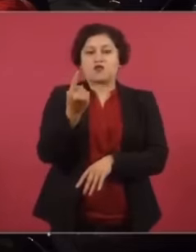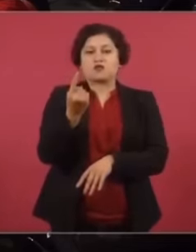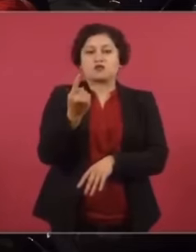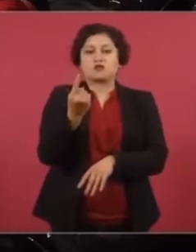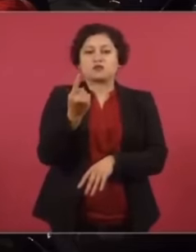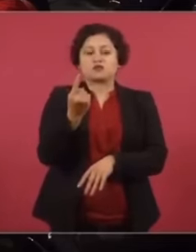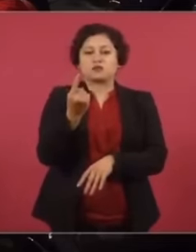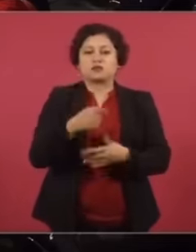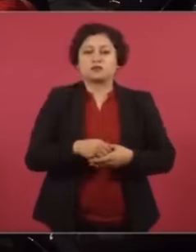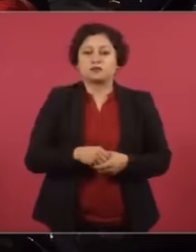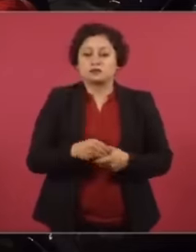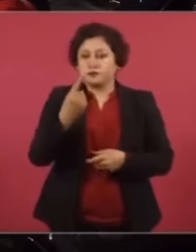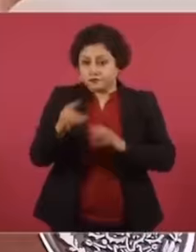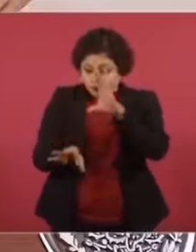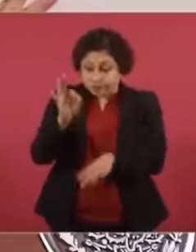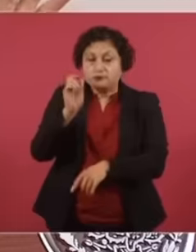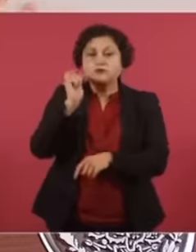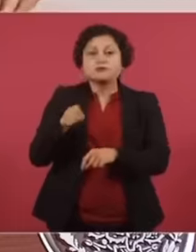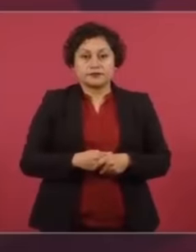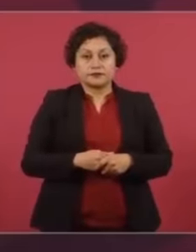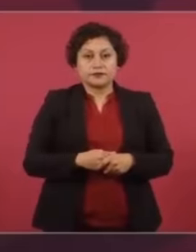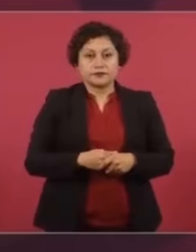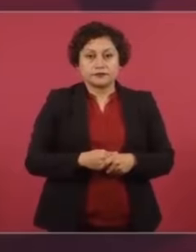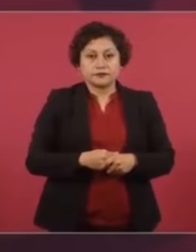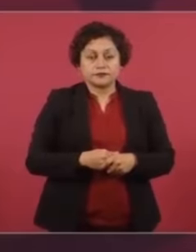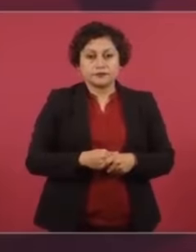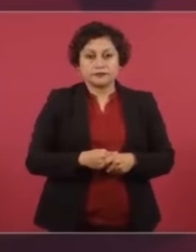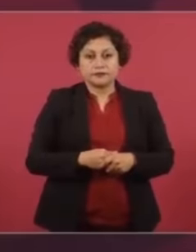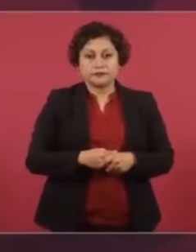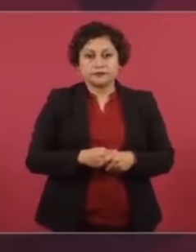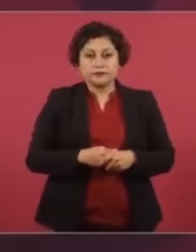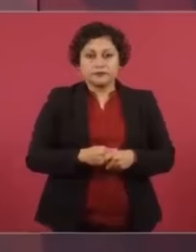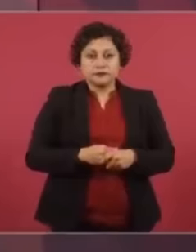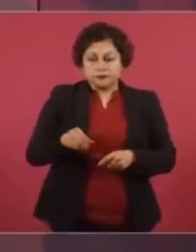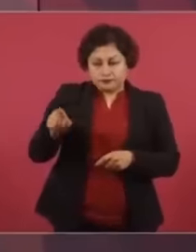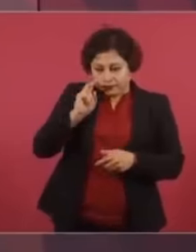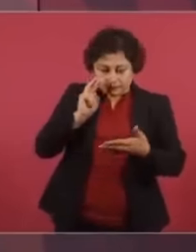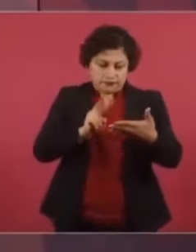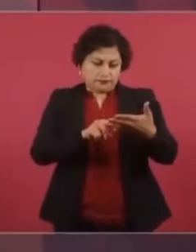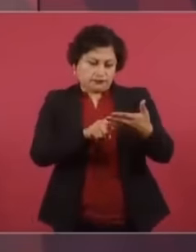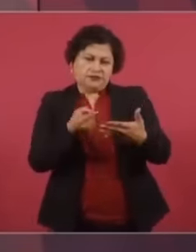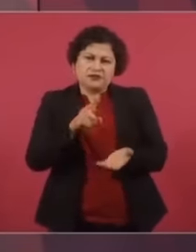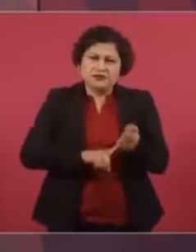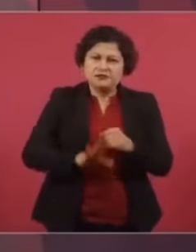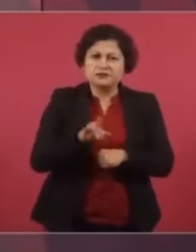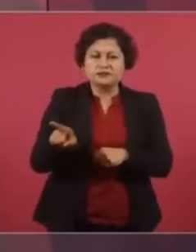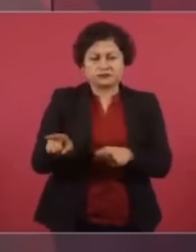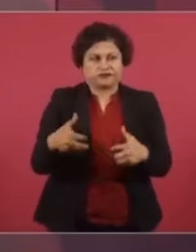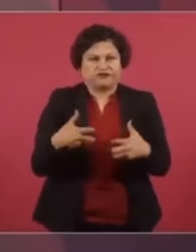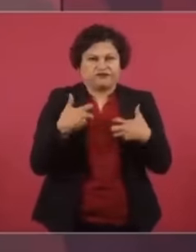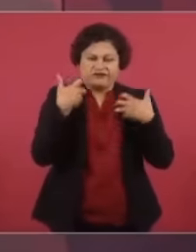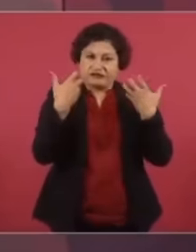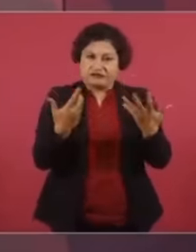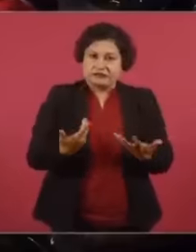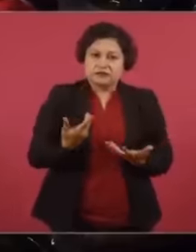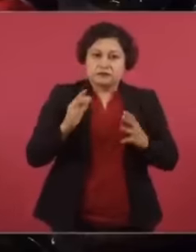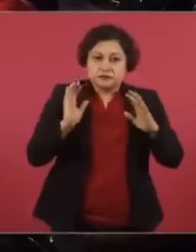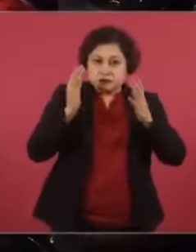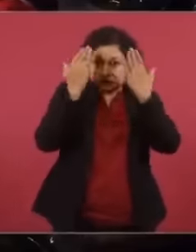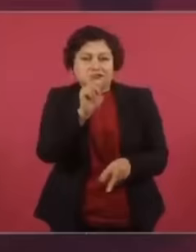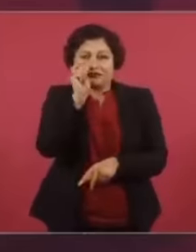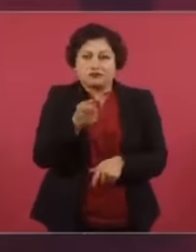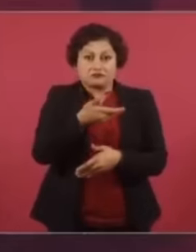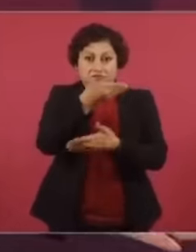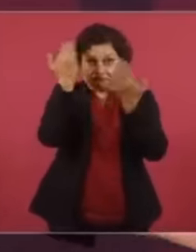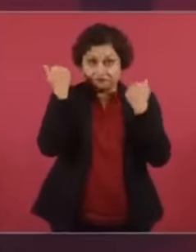que no hay otra opción. Creo que es mucha la desesperación. ¿Quién sabe qué están viendo, qué están